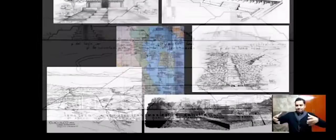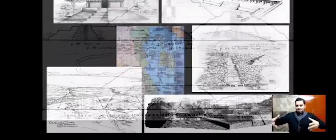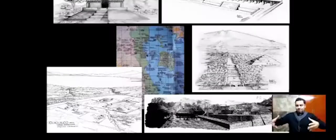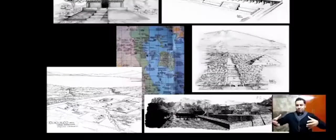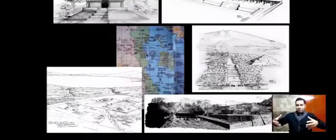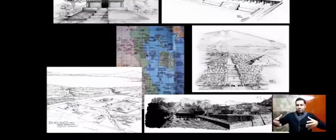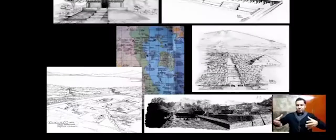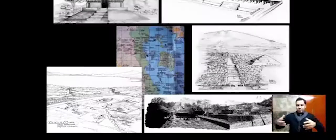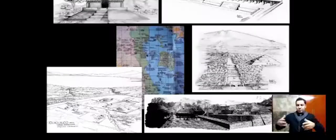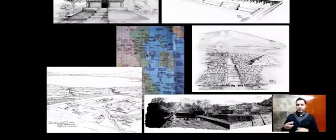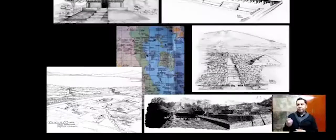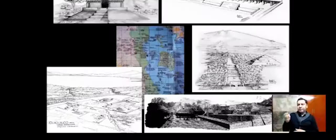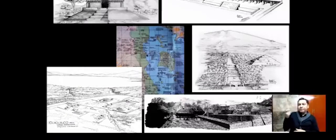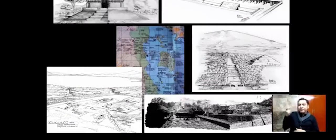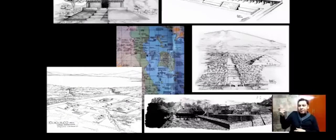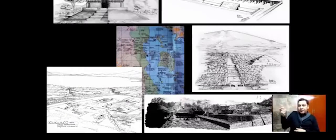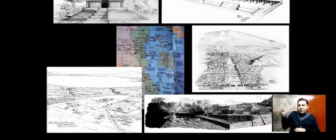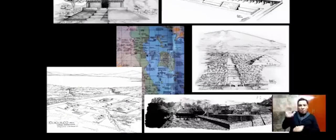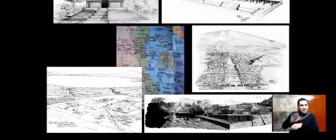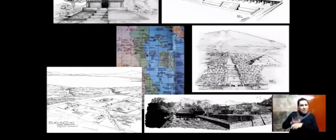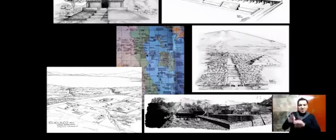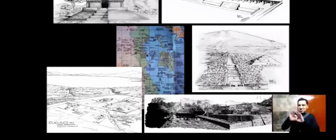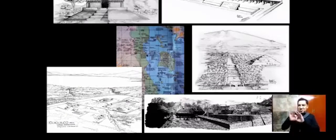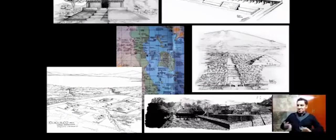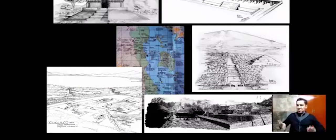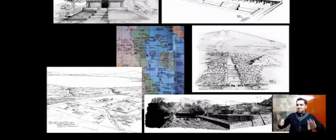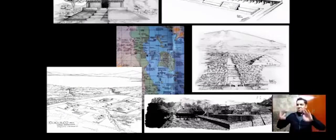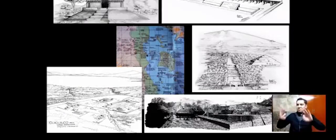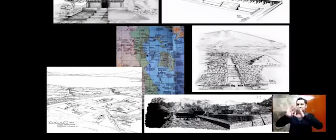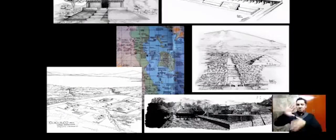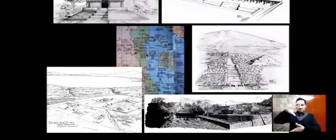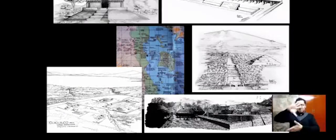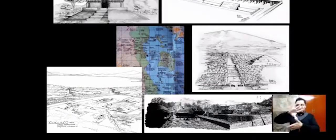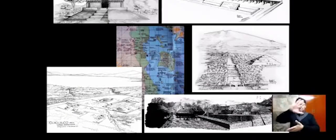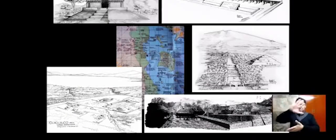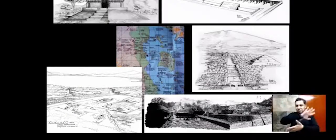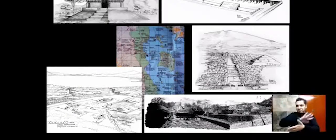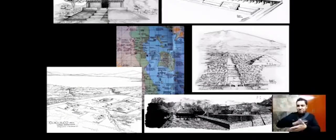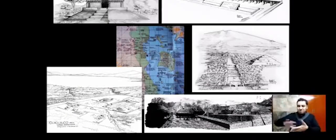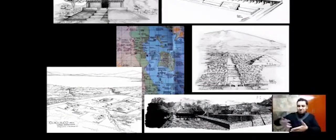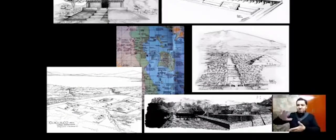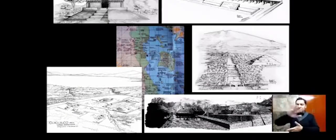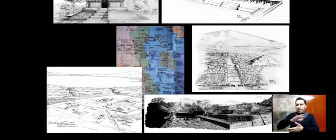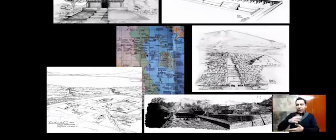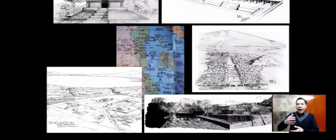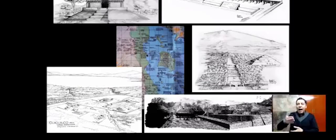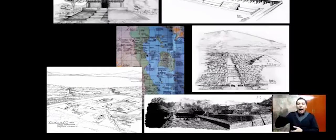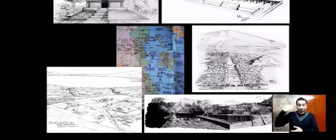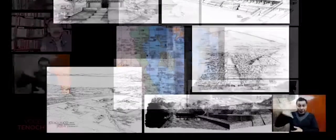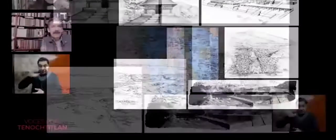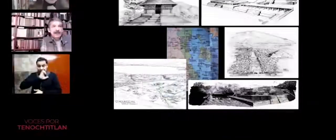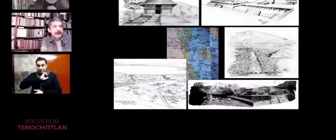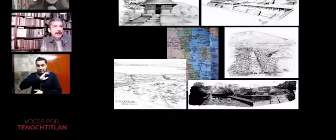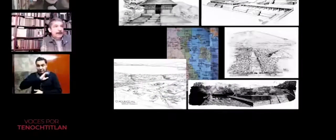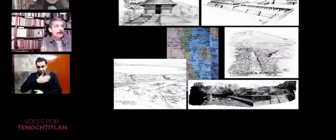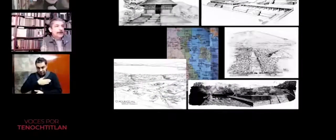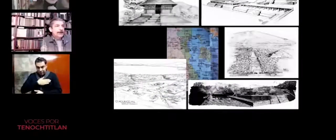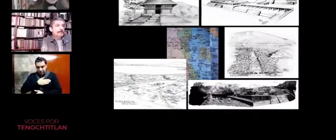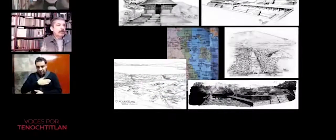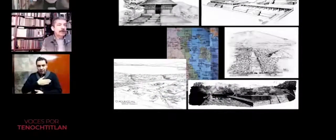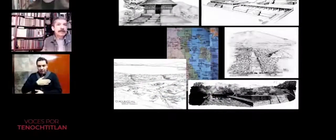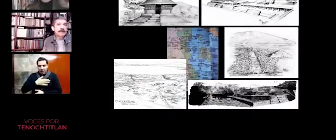Estos son los protagonistas del mundo en la Cuenca de México antes de la presencia de los aztecas,